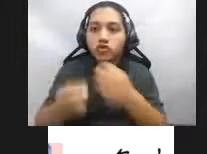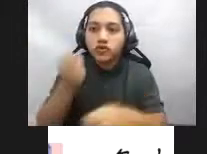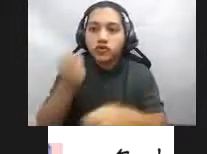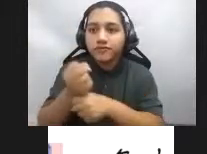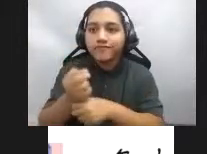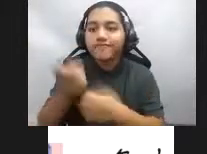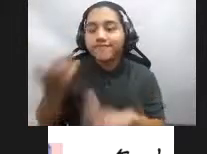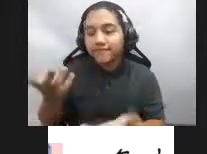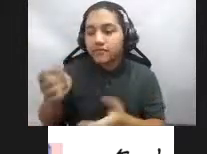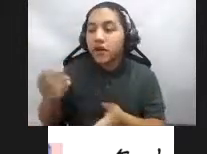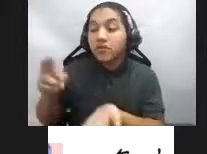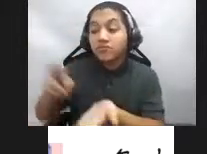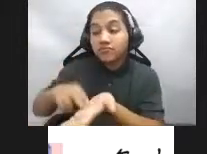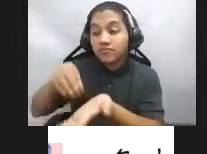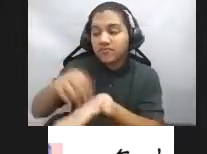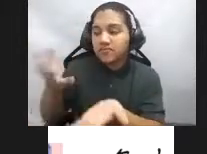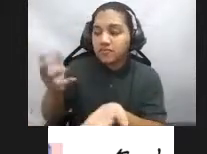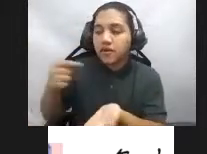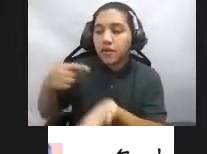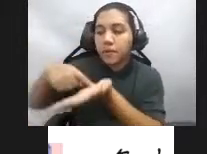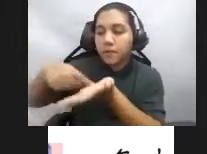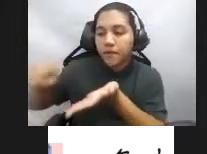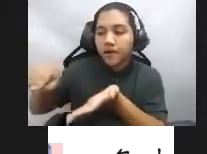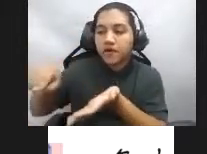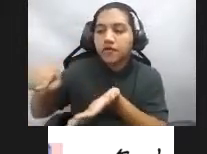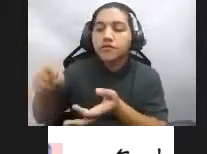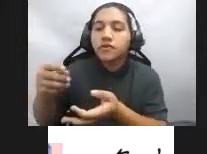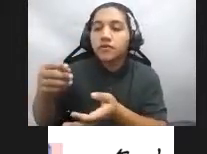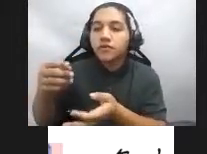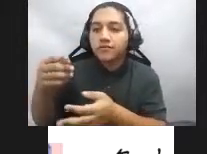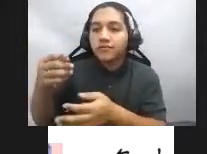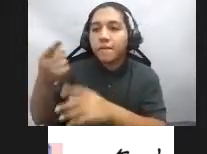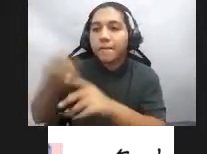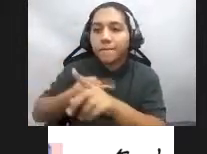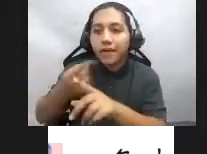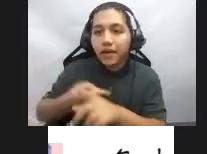prometían ropa, le prometían comida. Eso no siempre se cumplía.